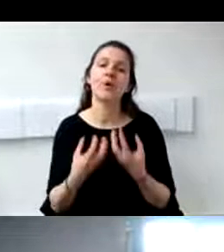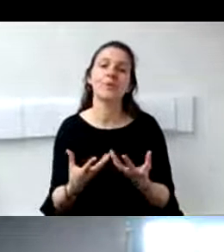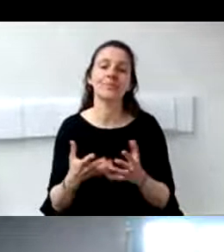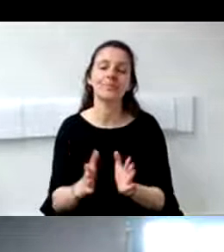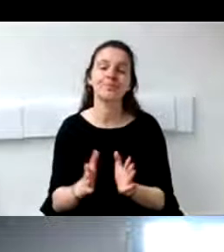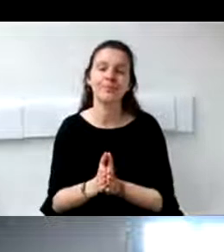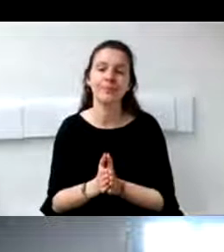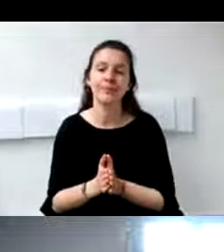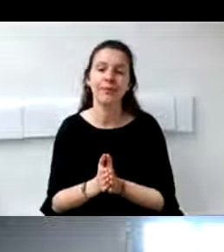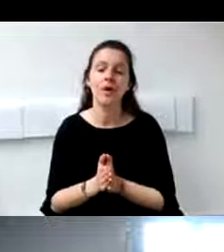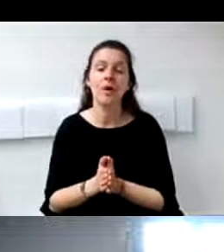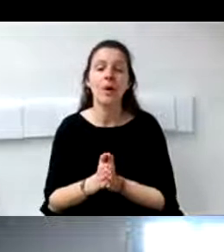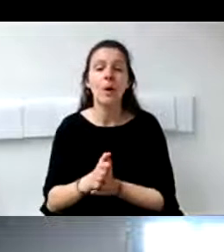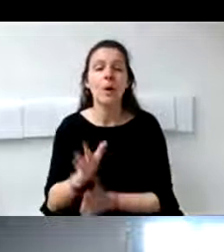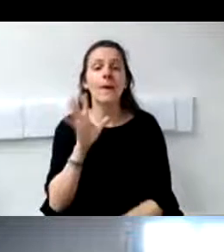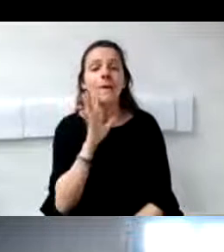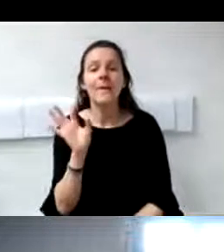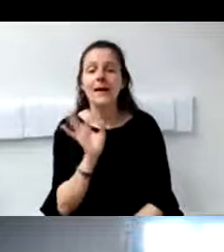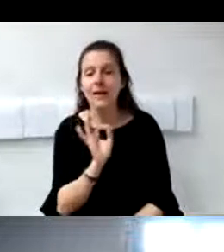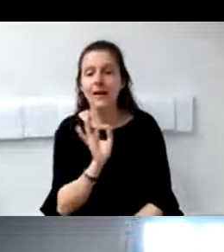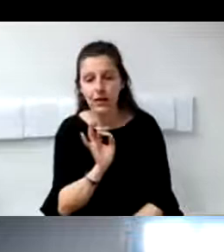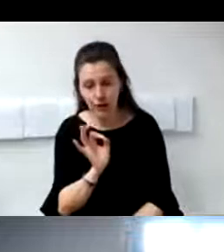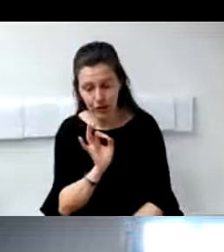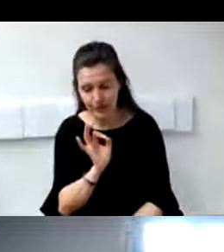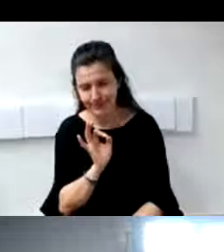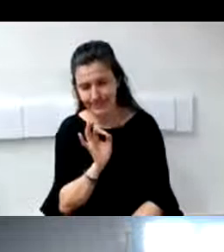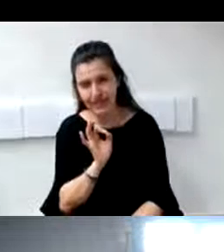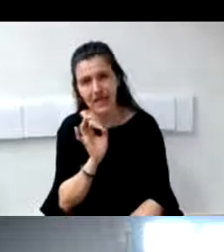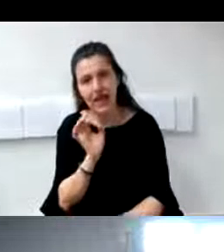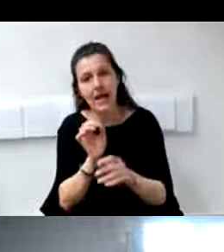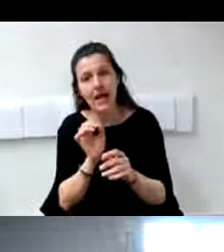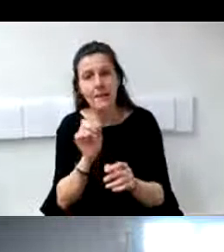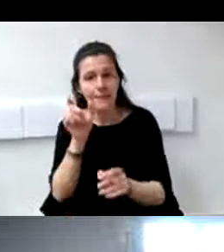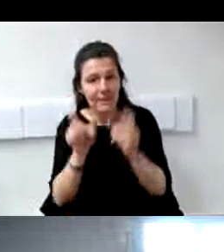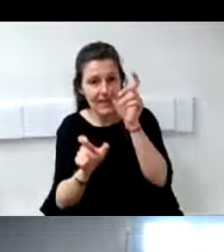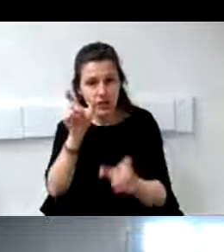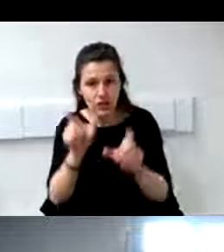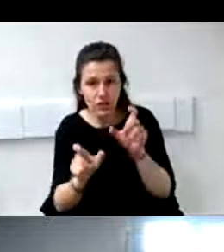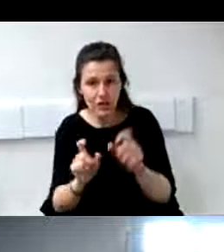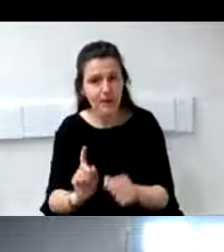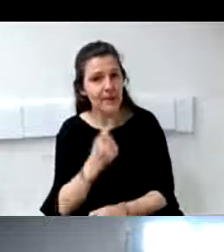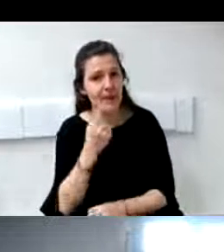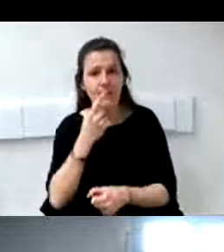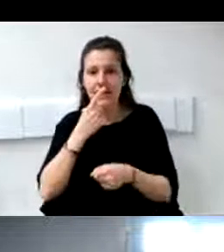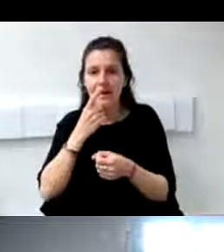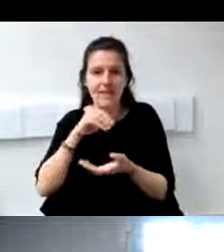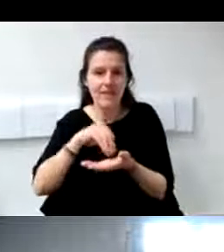Quiero pedir disculpas a algunos que se han integrado hoy a la mesa.